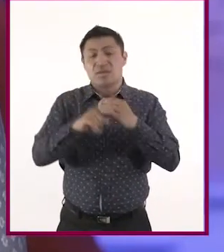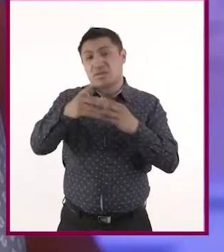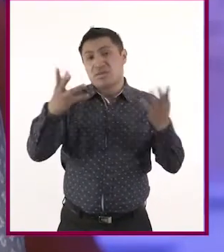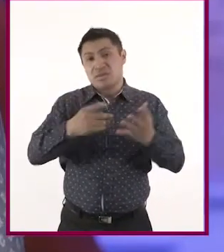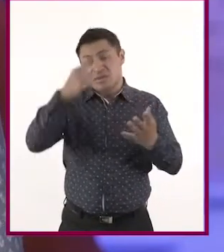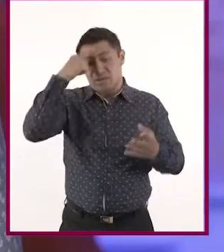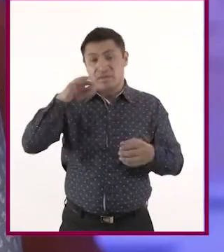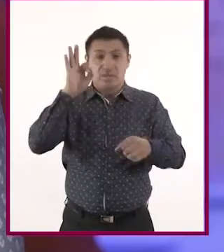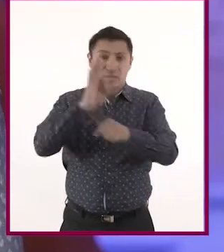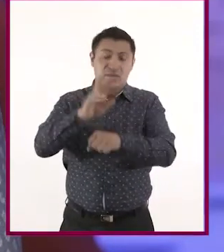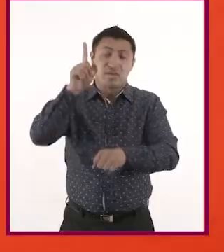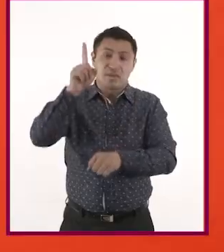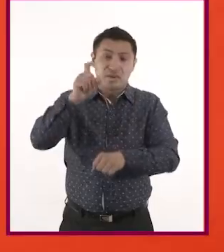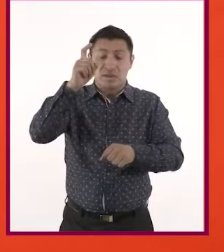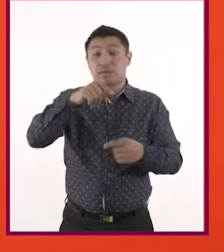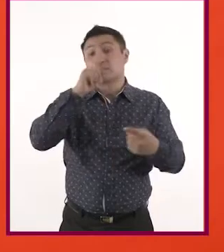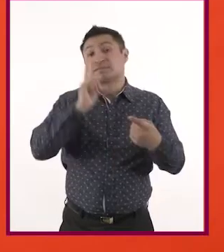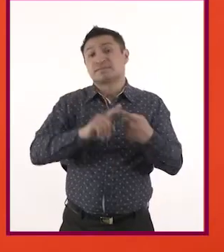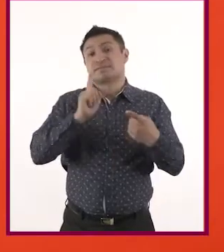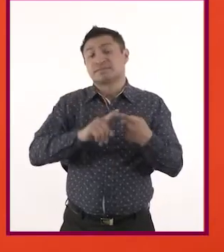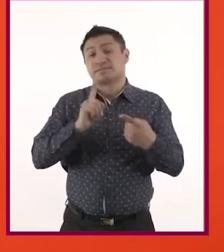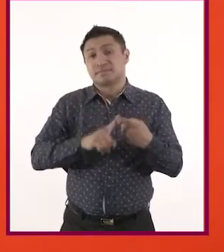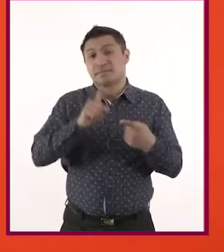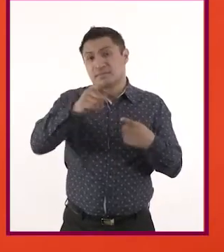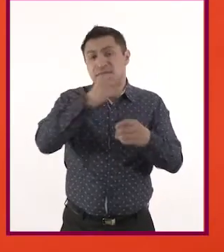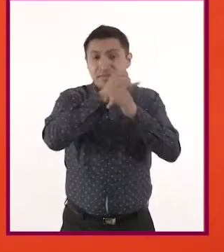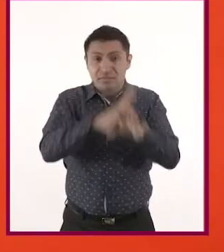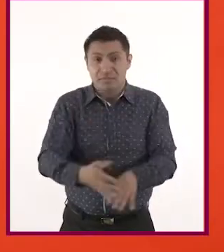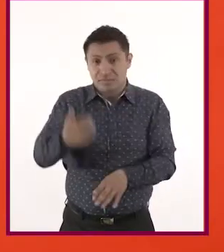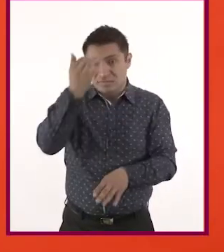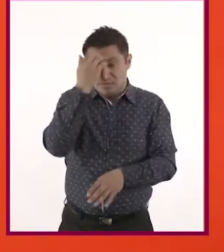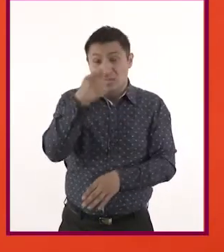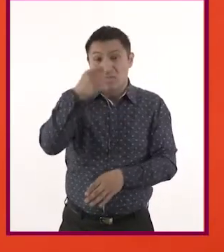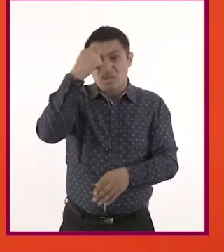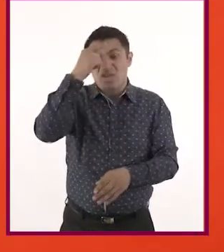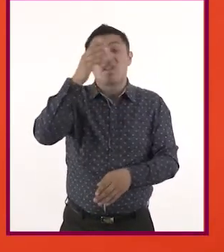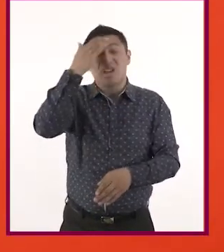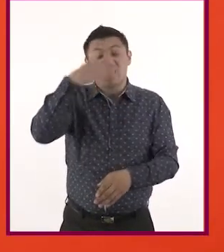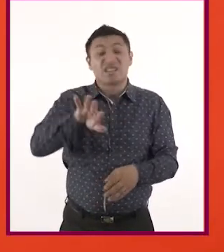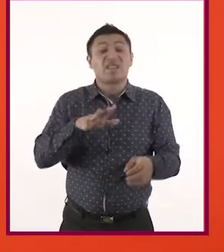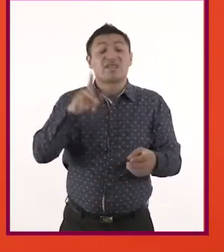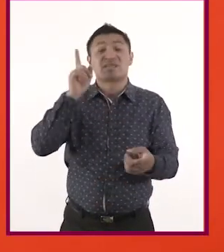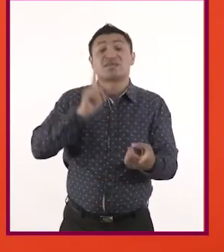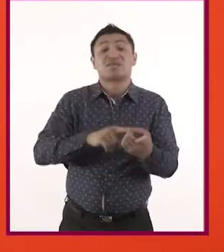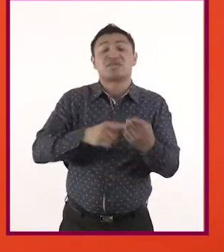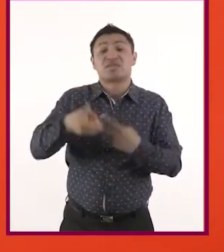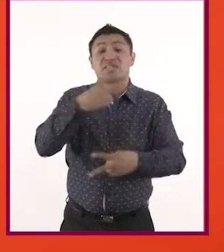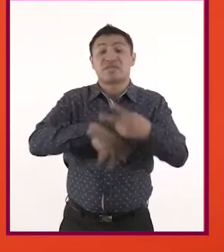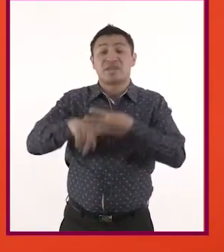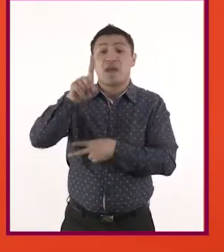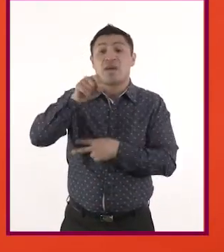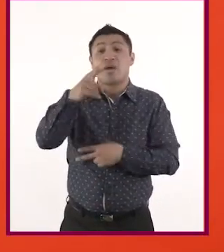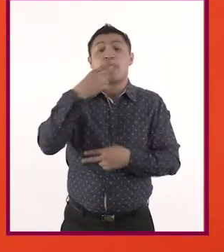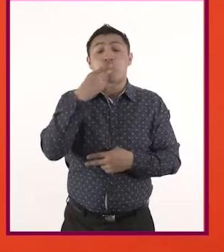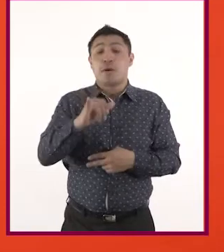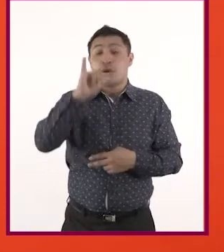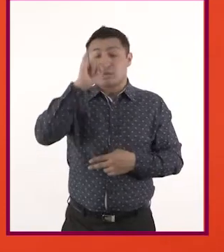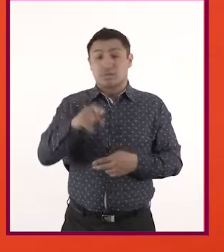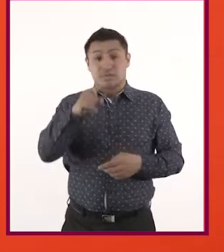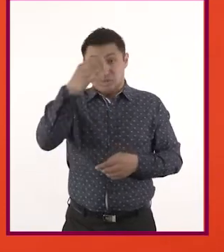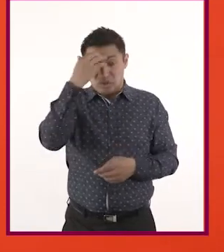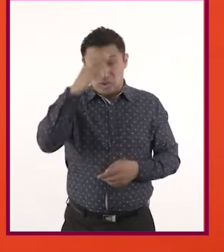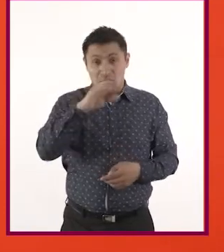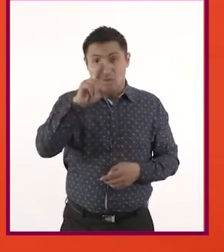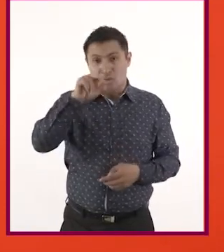hacer para proteger el agua. 1. Infórmate. ¿Sabes de dónde viene el agua que usas y tomas? ¿Conoces las cuencas o